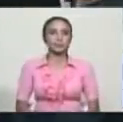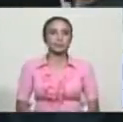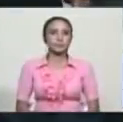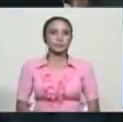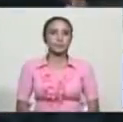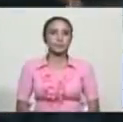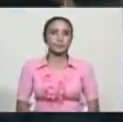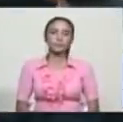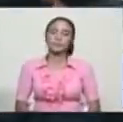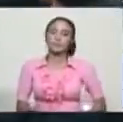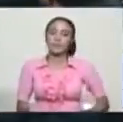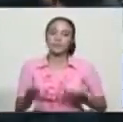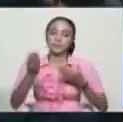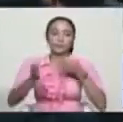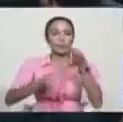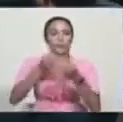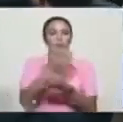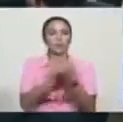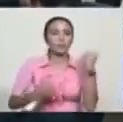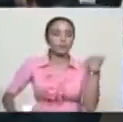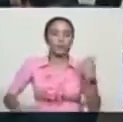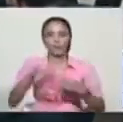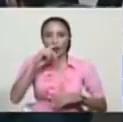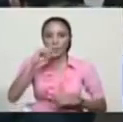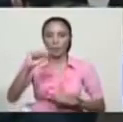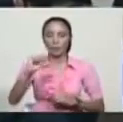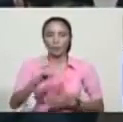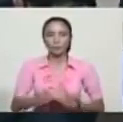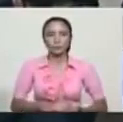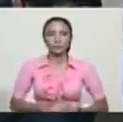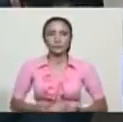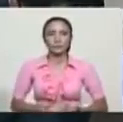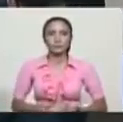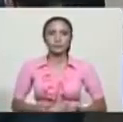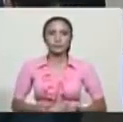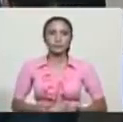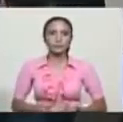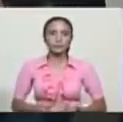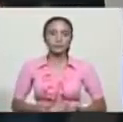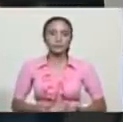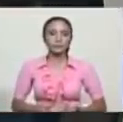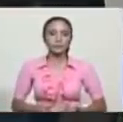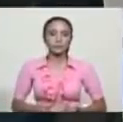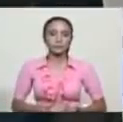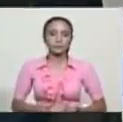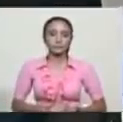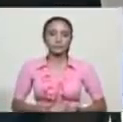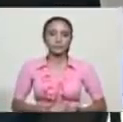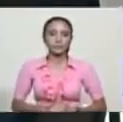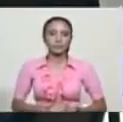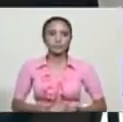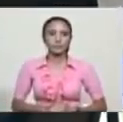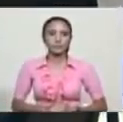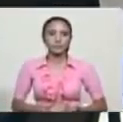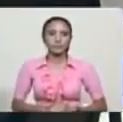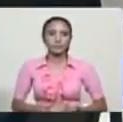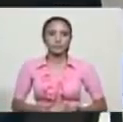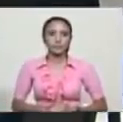Palabras del ciudadano Nicolás Maduro Moros, presidente constitucional de la República Bolivariana de